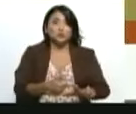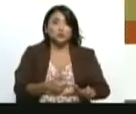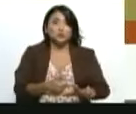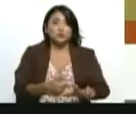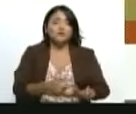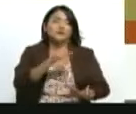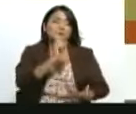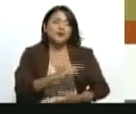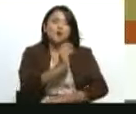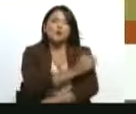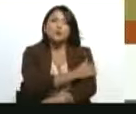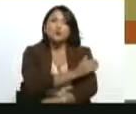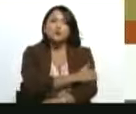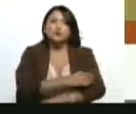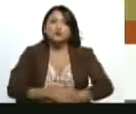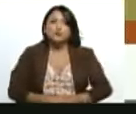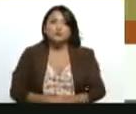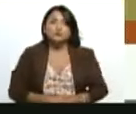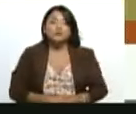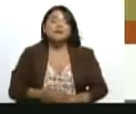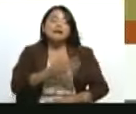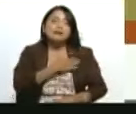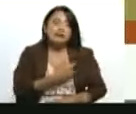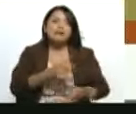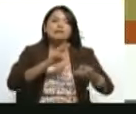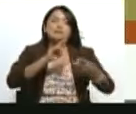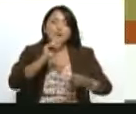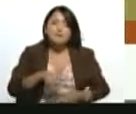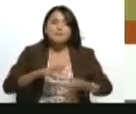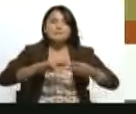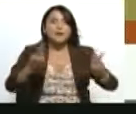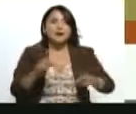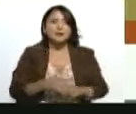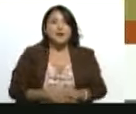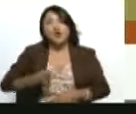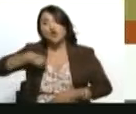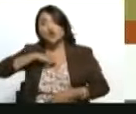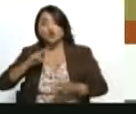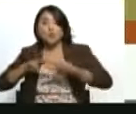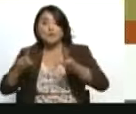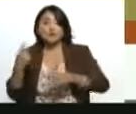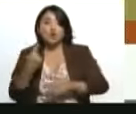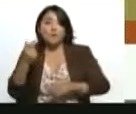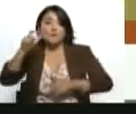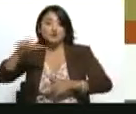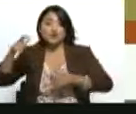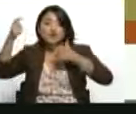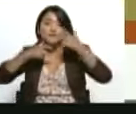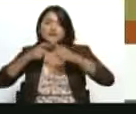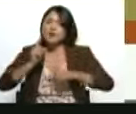sectores opositores que también quieren la paz, porque nosotros no vamos a generar la paz solo para los chavistas.